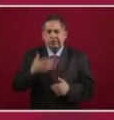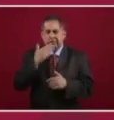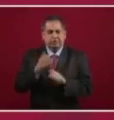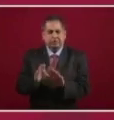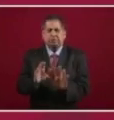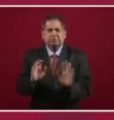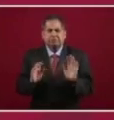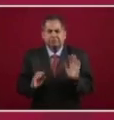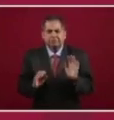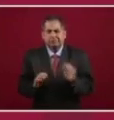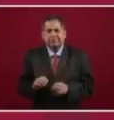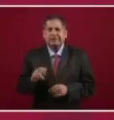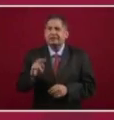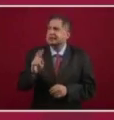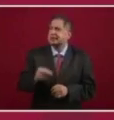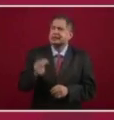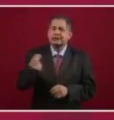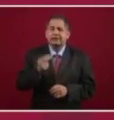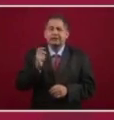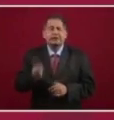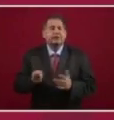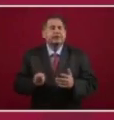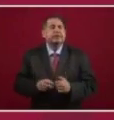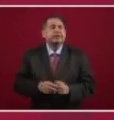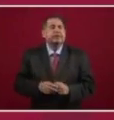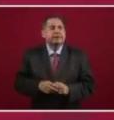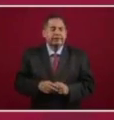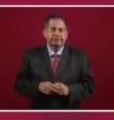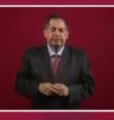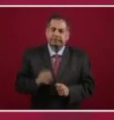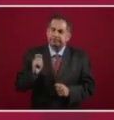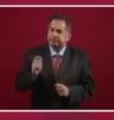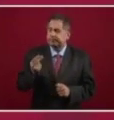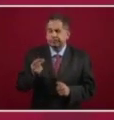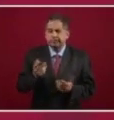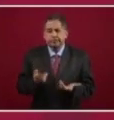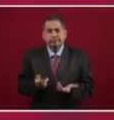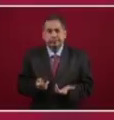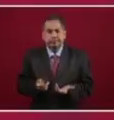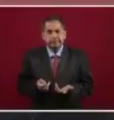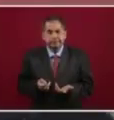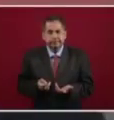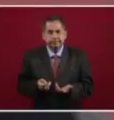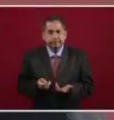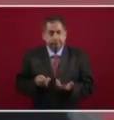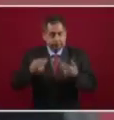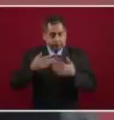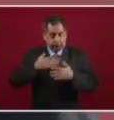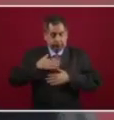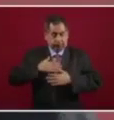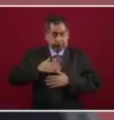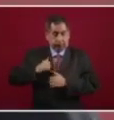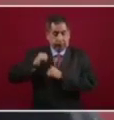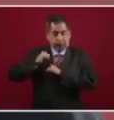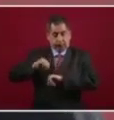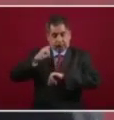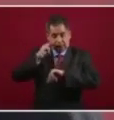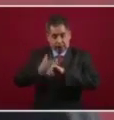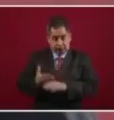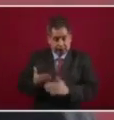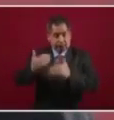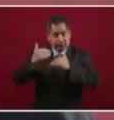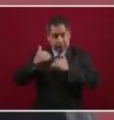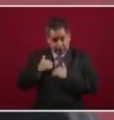lo que se requiere es que los que tengan a su cargo